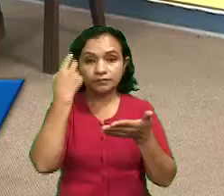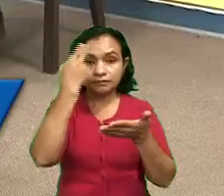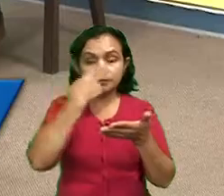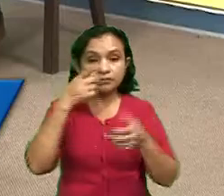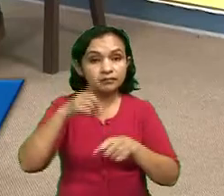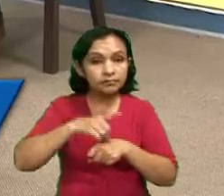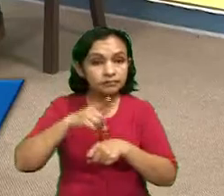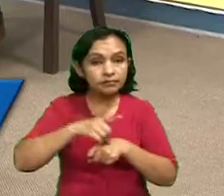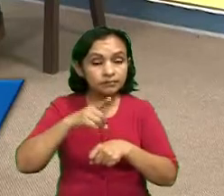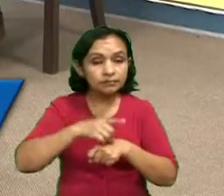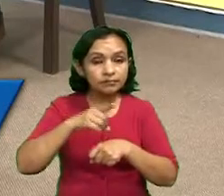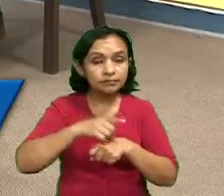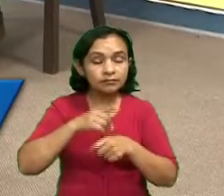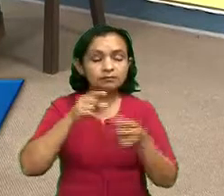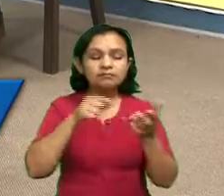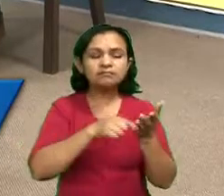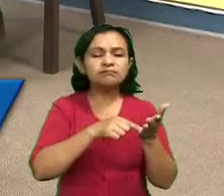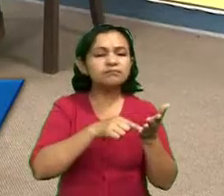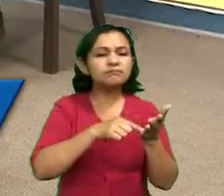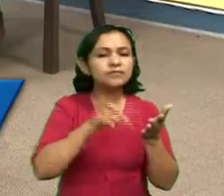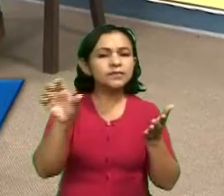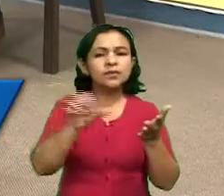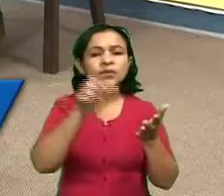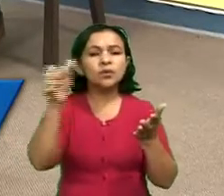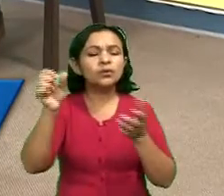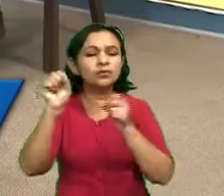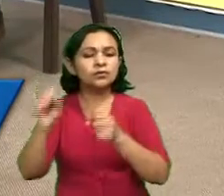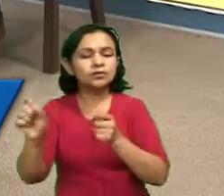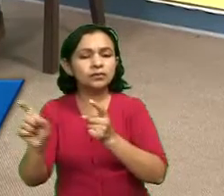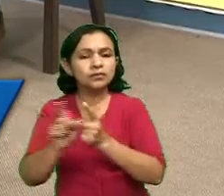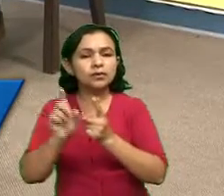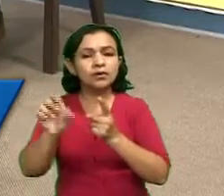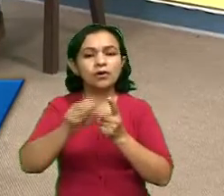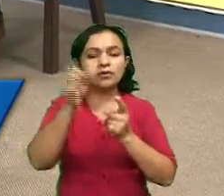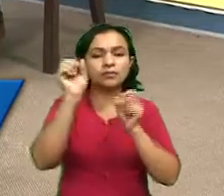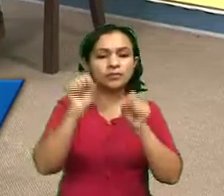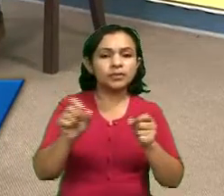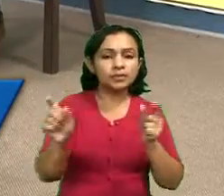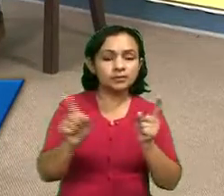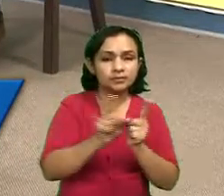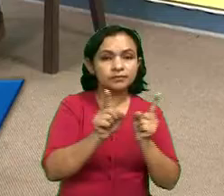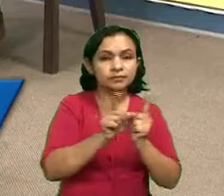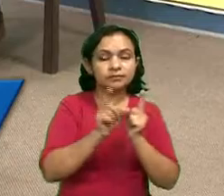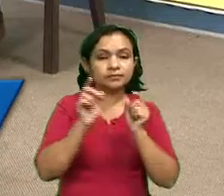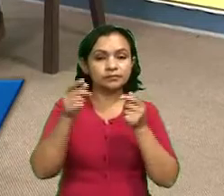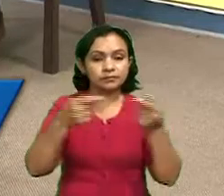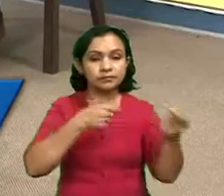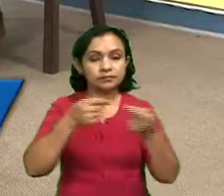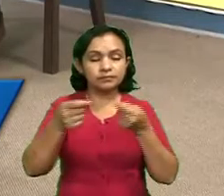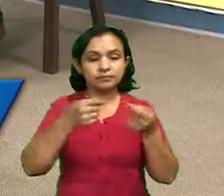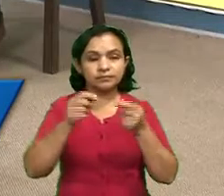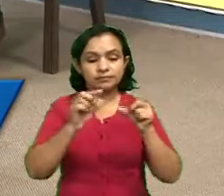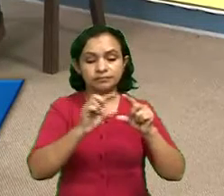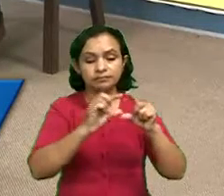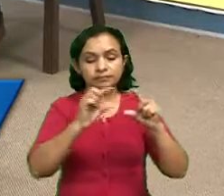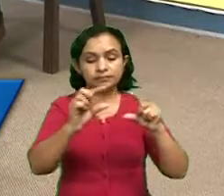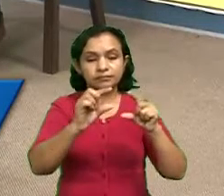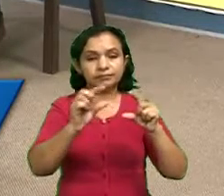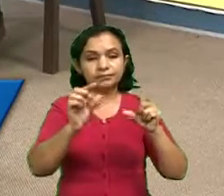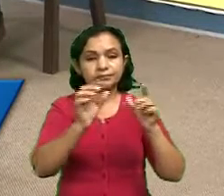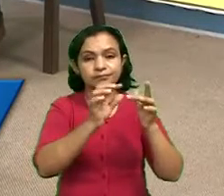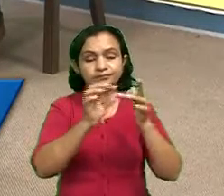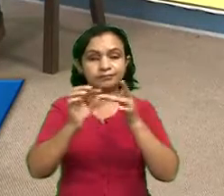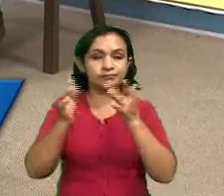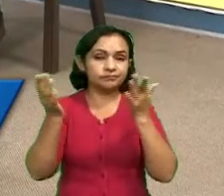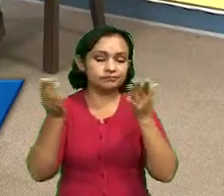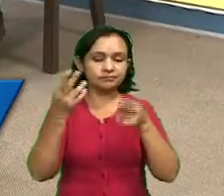médico. Y si no encuentro este producto, ¿cuál es el nombre genérico? ¿Cuál otro puedo encontrar? Porque a veces lo que te venden son marcas de laboratorio, pero